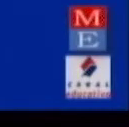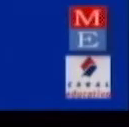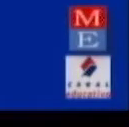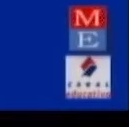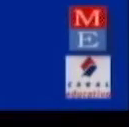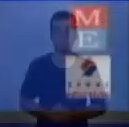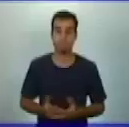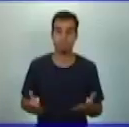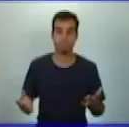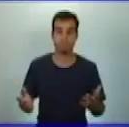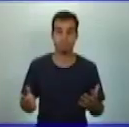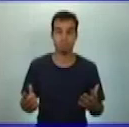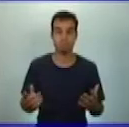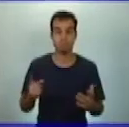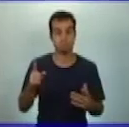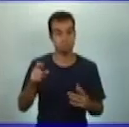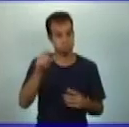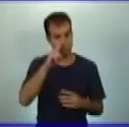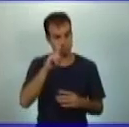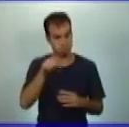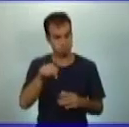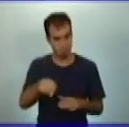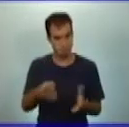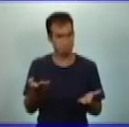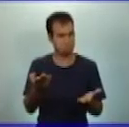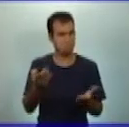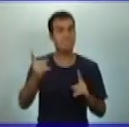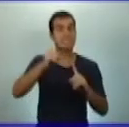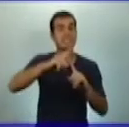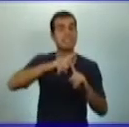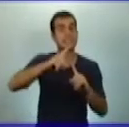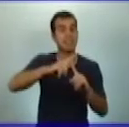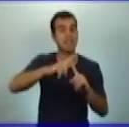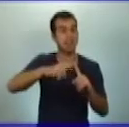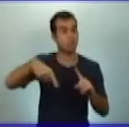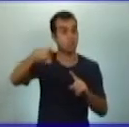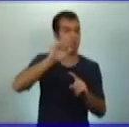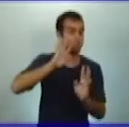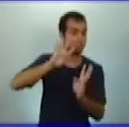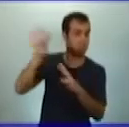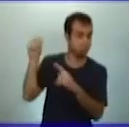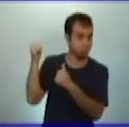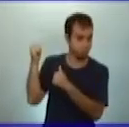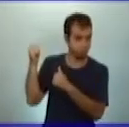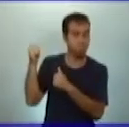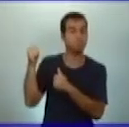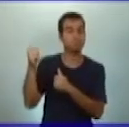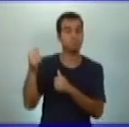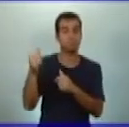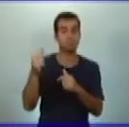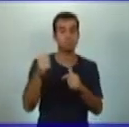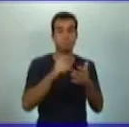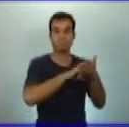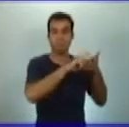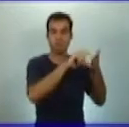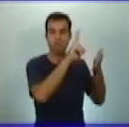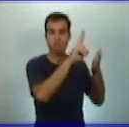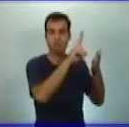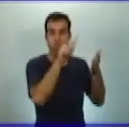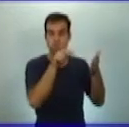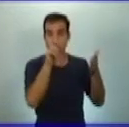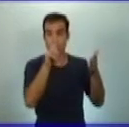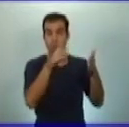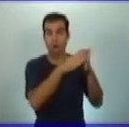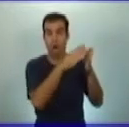Entonces, para completar esta parte, quiero proponerles como actividad independiente que ustedes estudien los epígrafes desde el 2.1 hasta